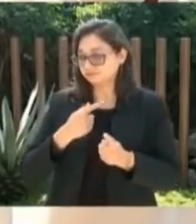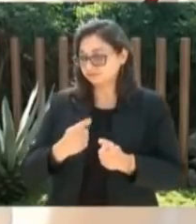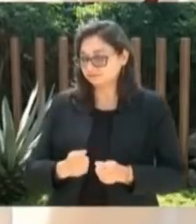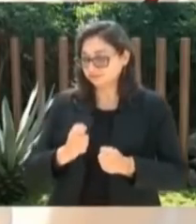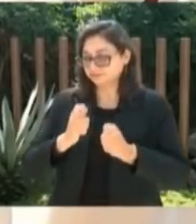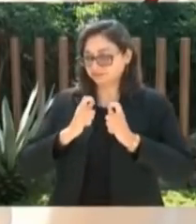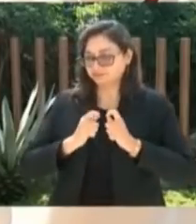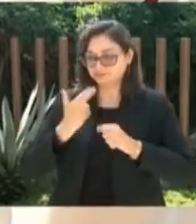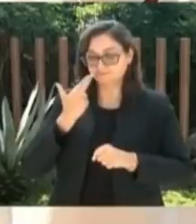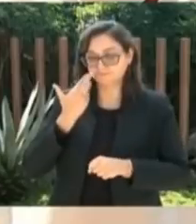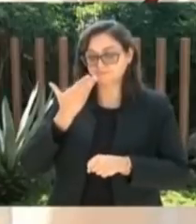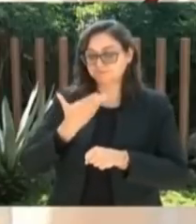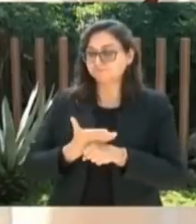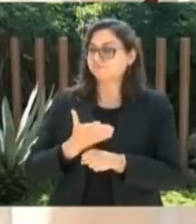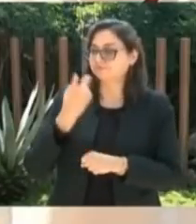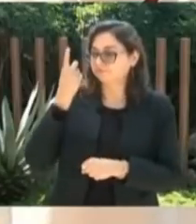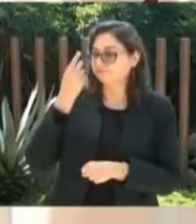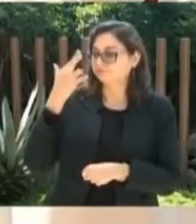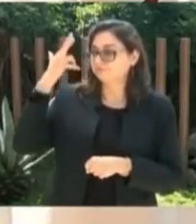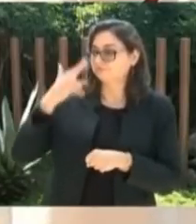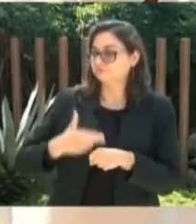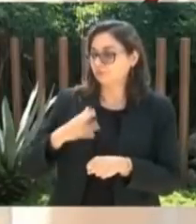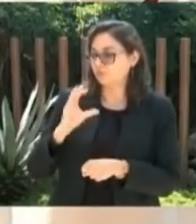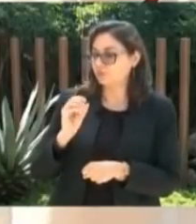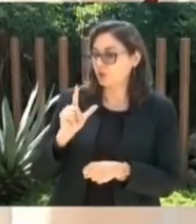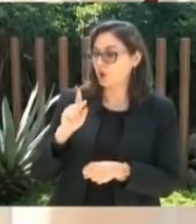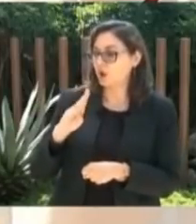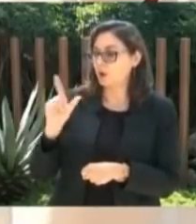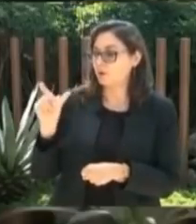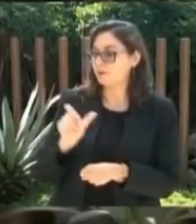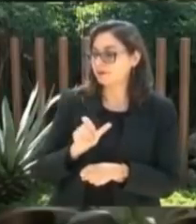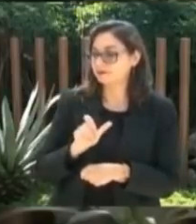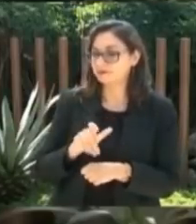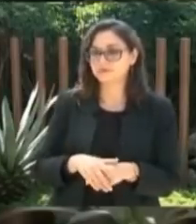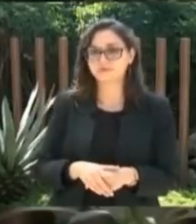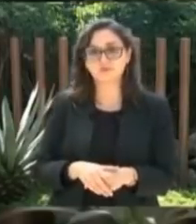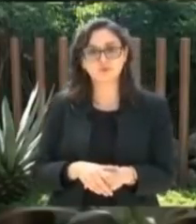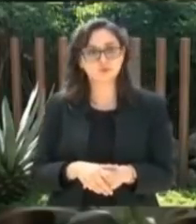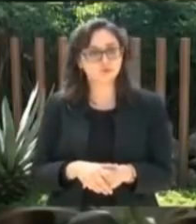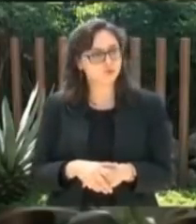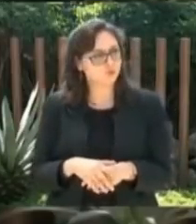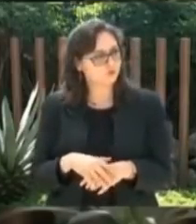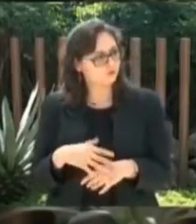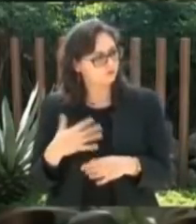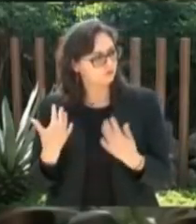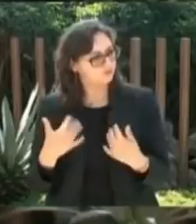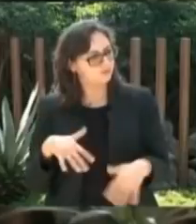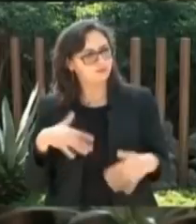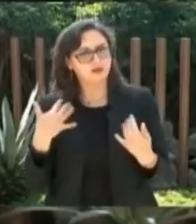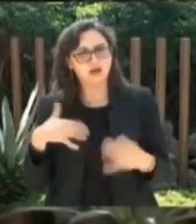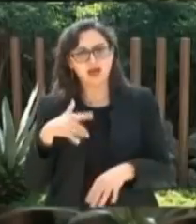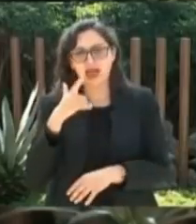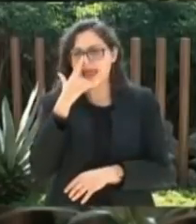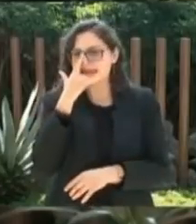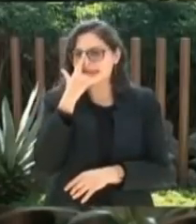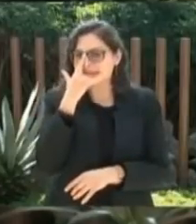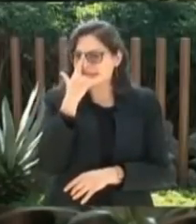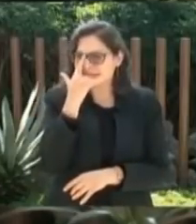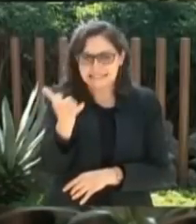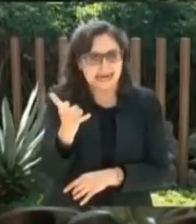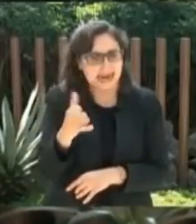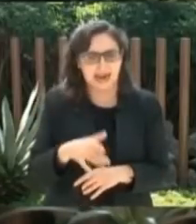como director del colegio. Muy raro eso, porque